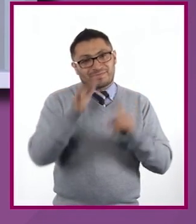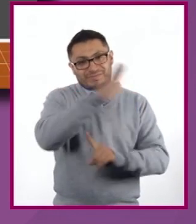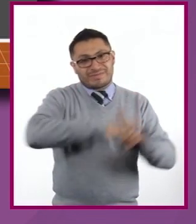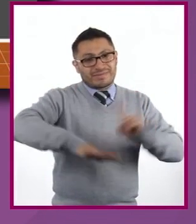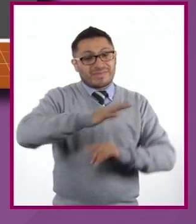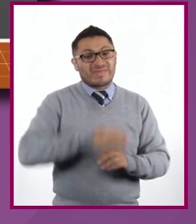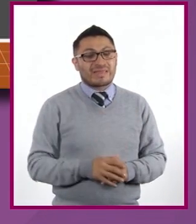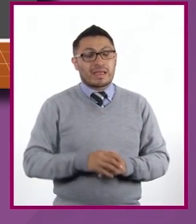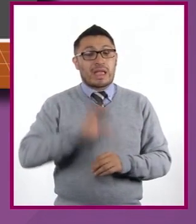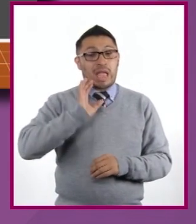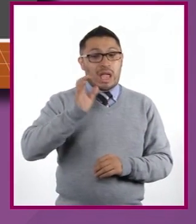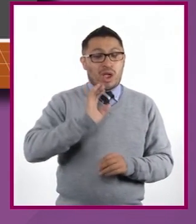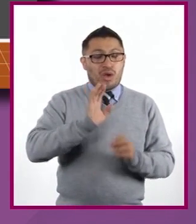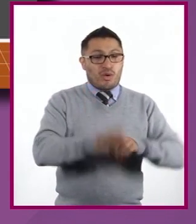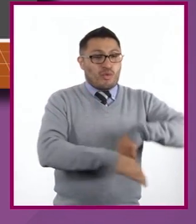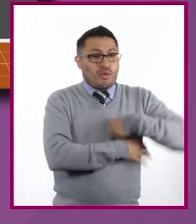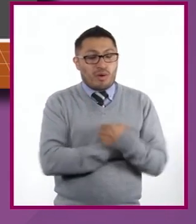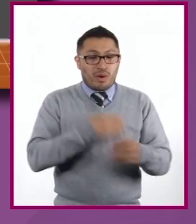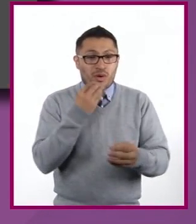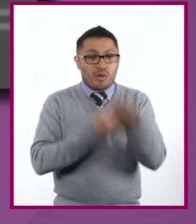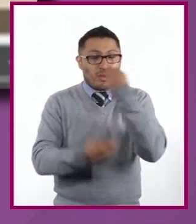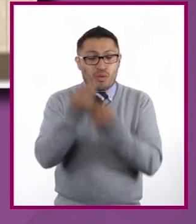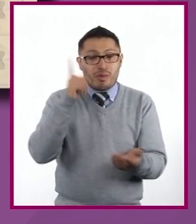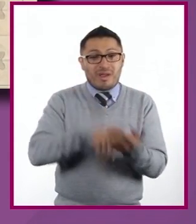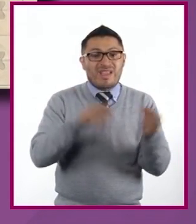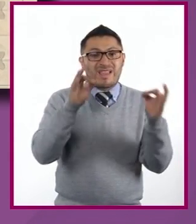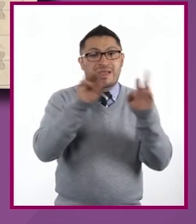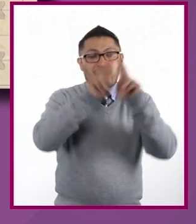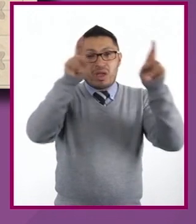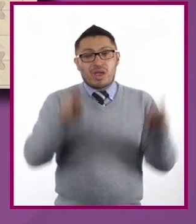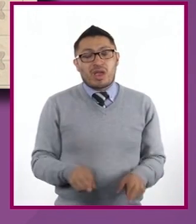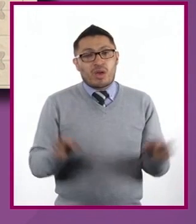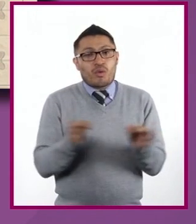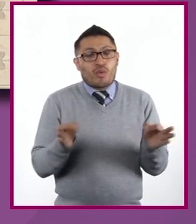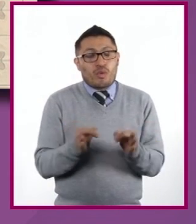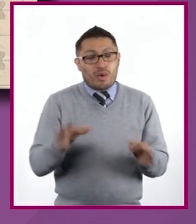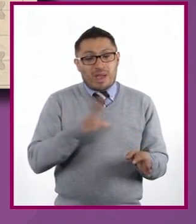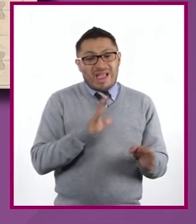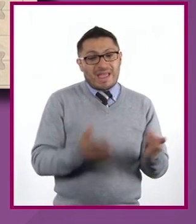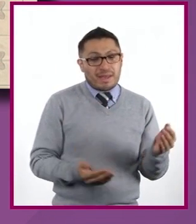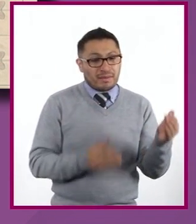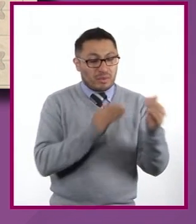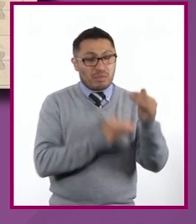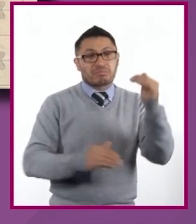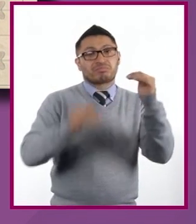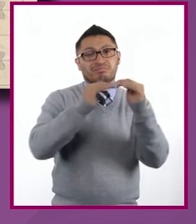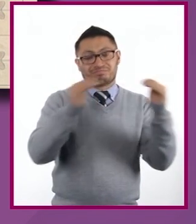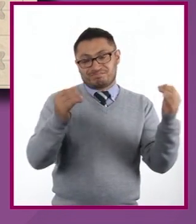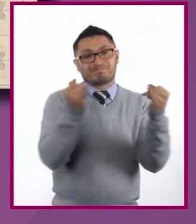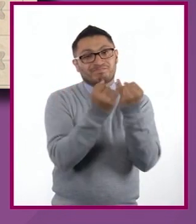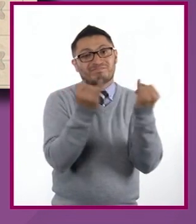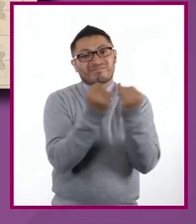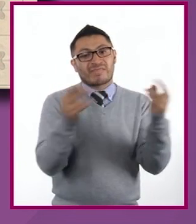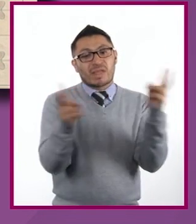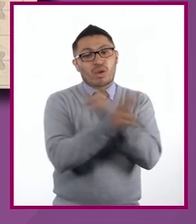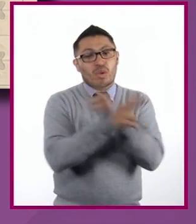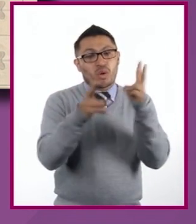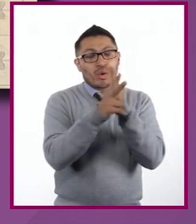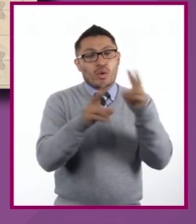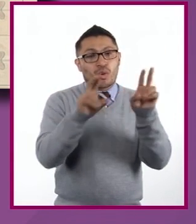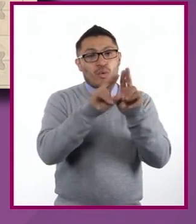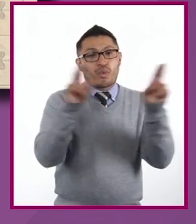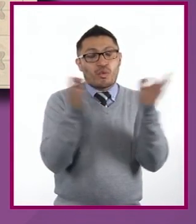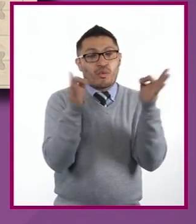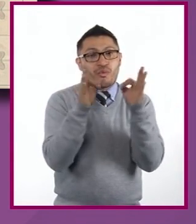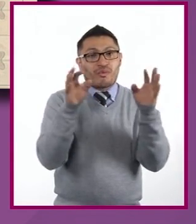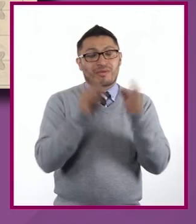ambiente. Y cuando guardamos alimentos en el refrigerador, estos entran en equilibrio térmico con el aire helado del